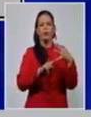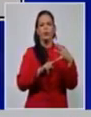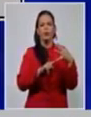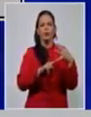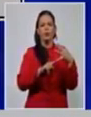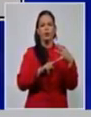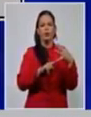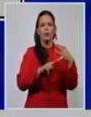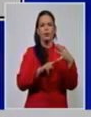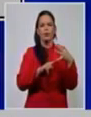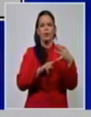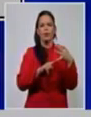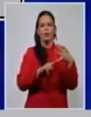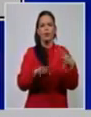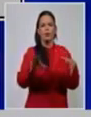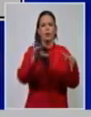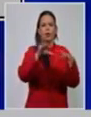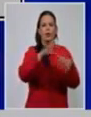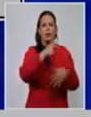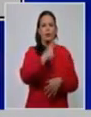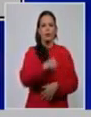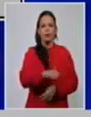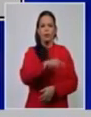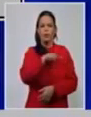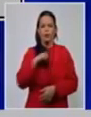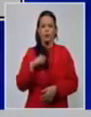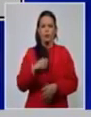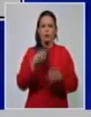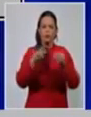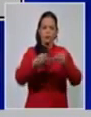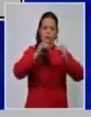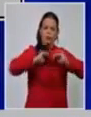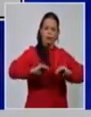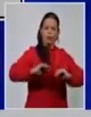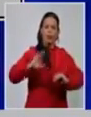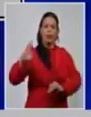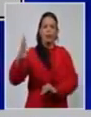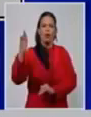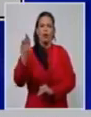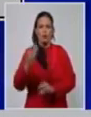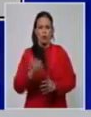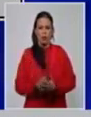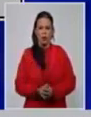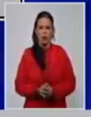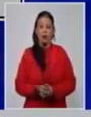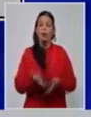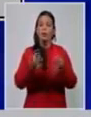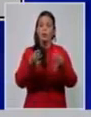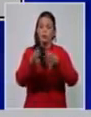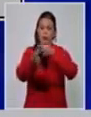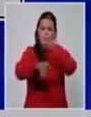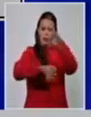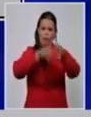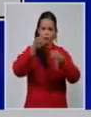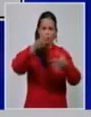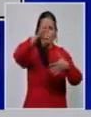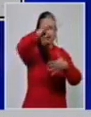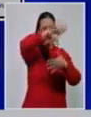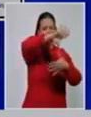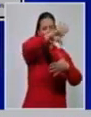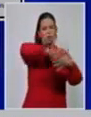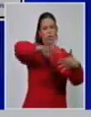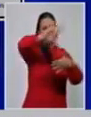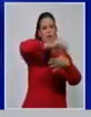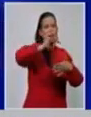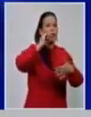Gran Bretaña y le sigue Francia después, en ese orden de importancia. Y como es natural, en las Américas, Estados